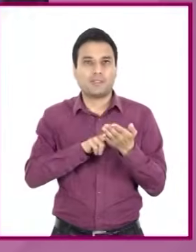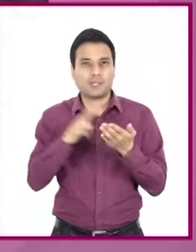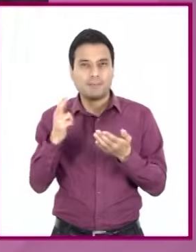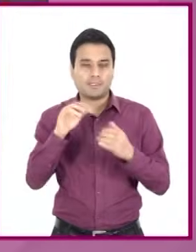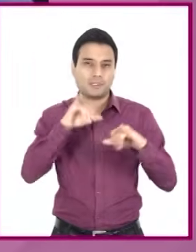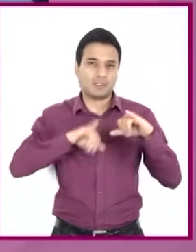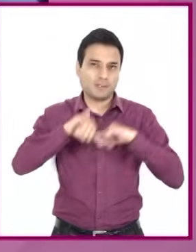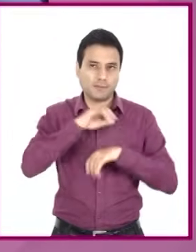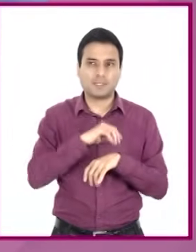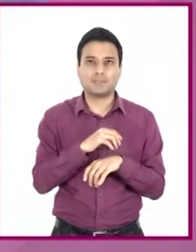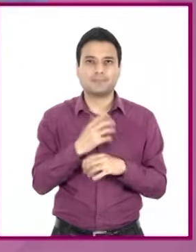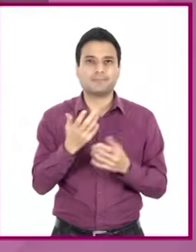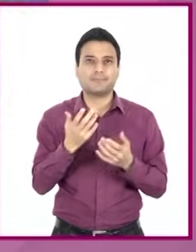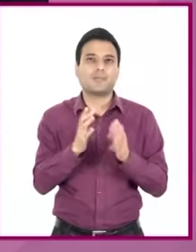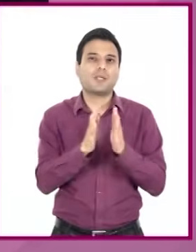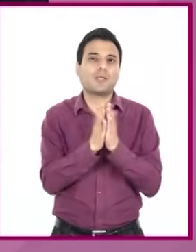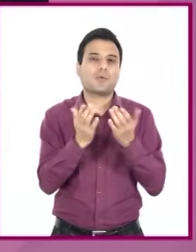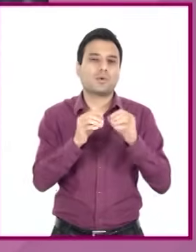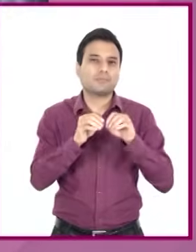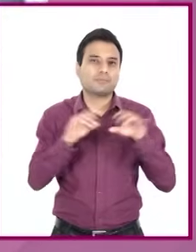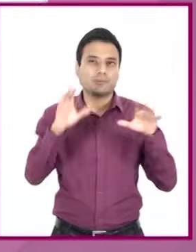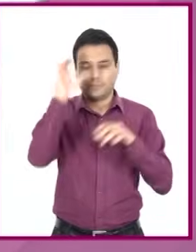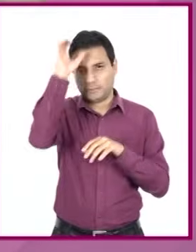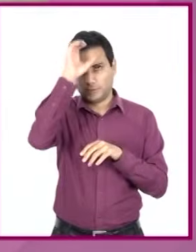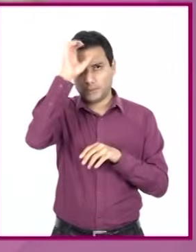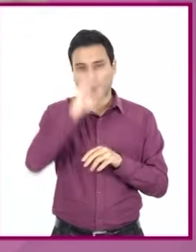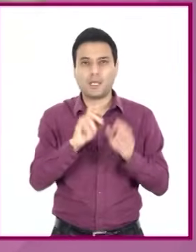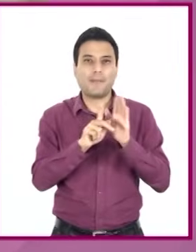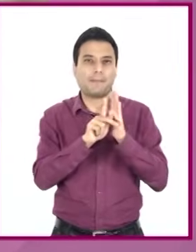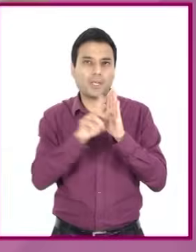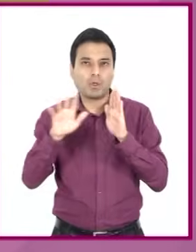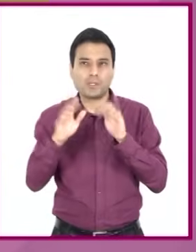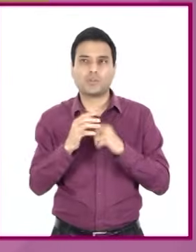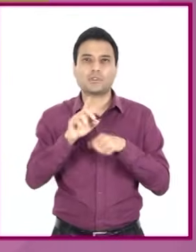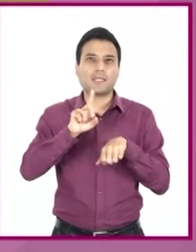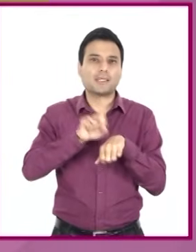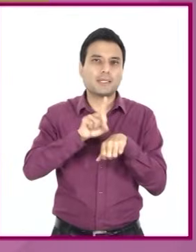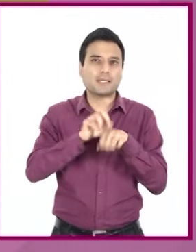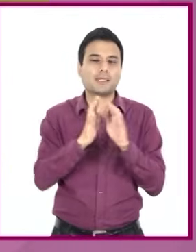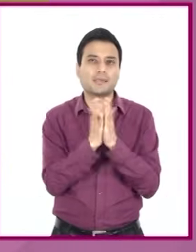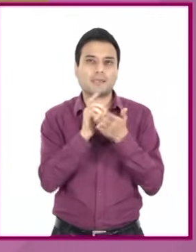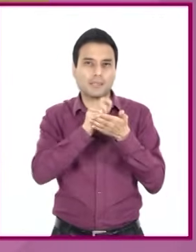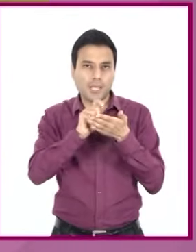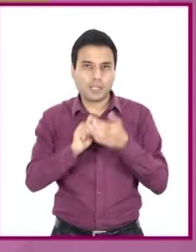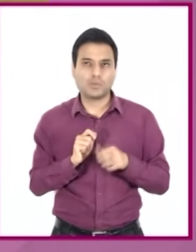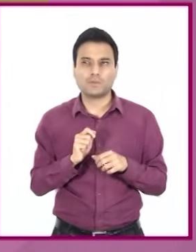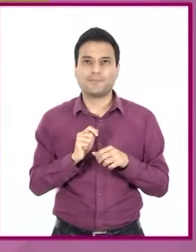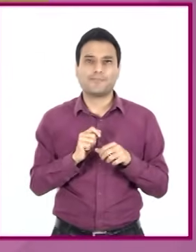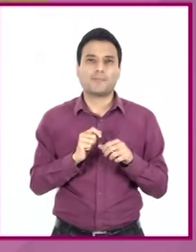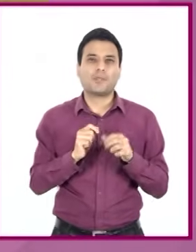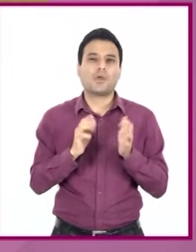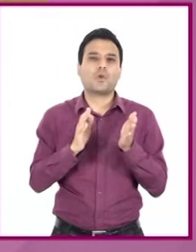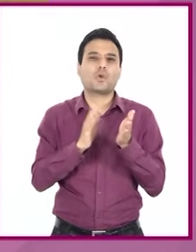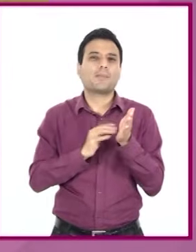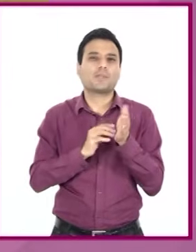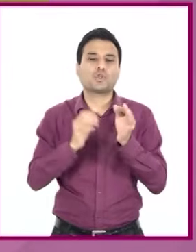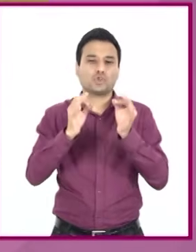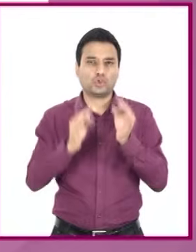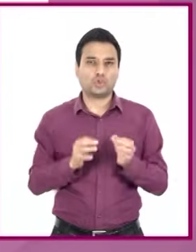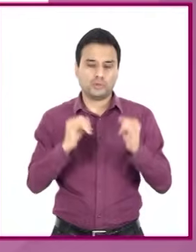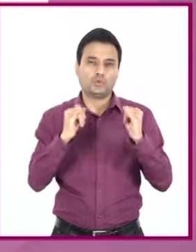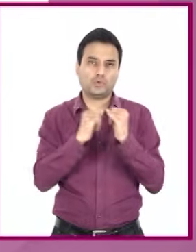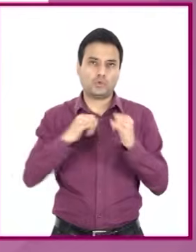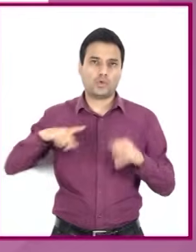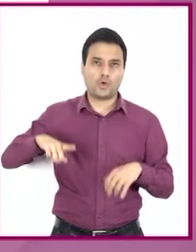científicas y de divulgación de la ciencia, periódicos, diarios, documentos oficiales de instituciones